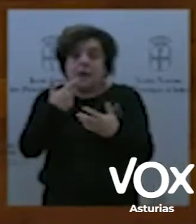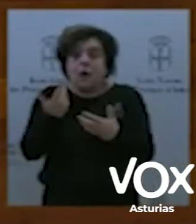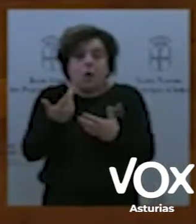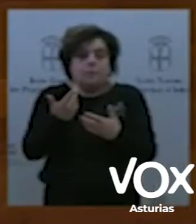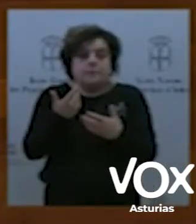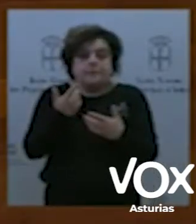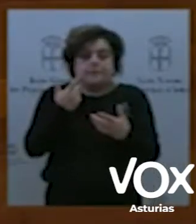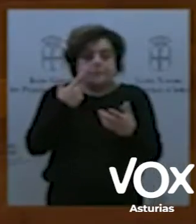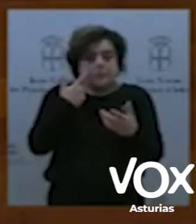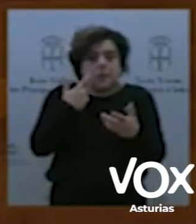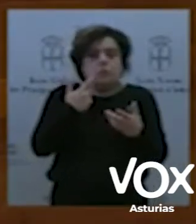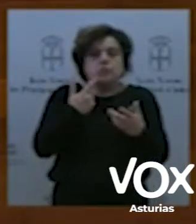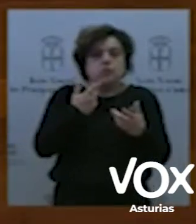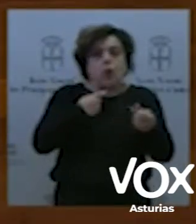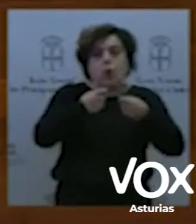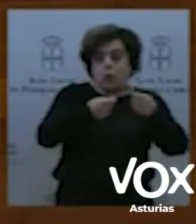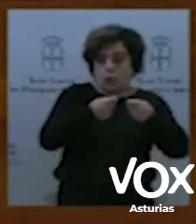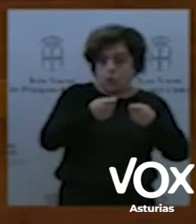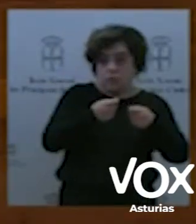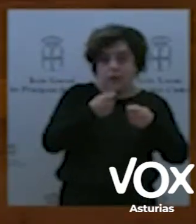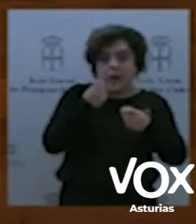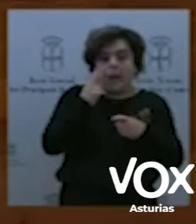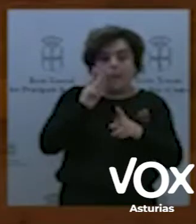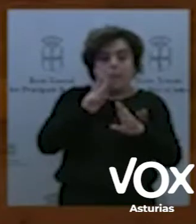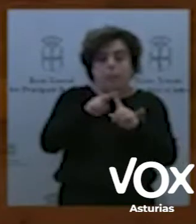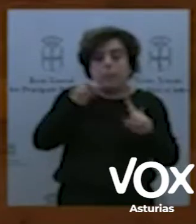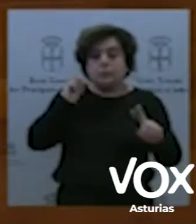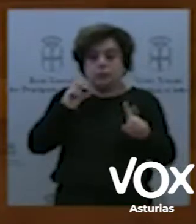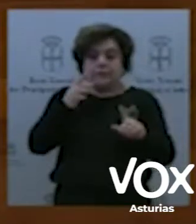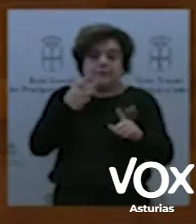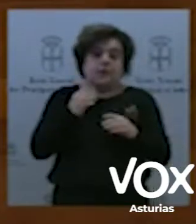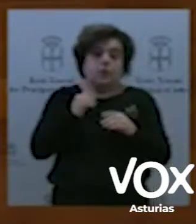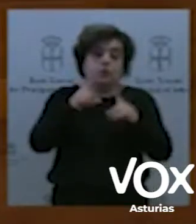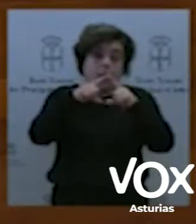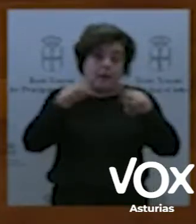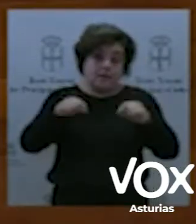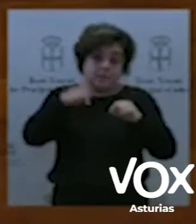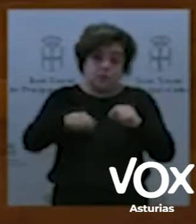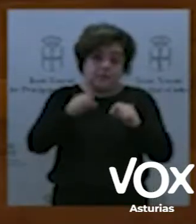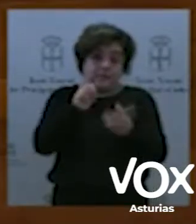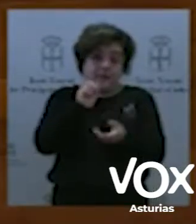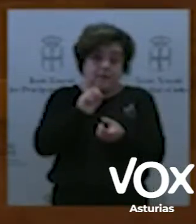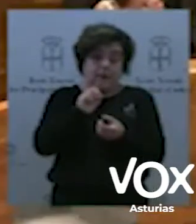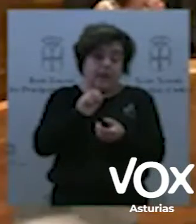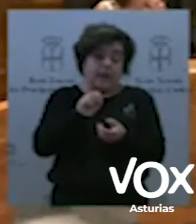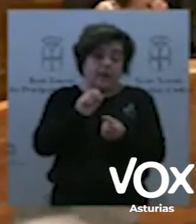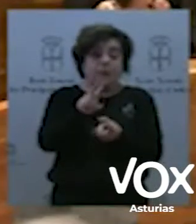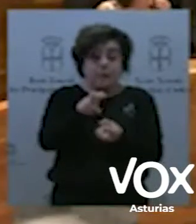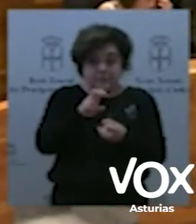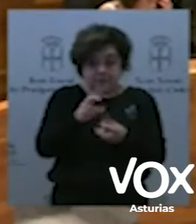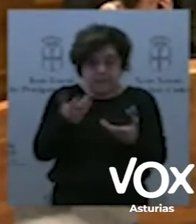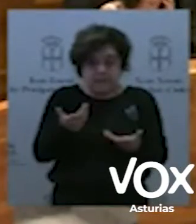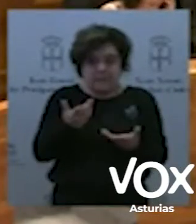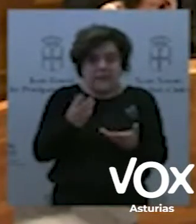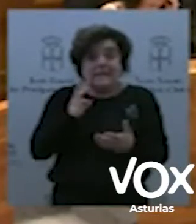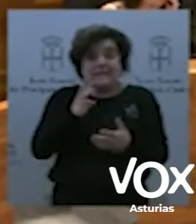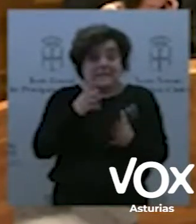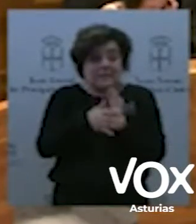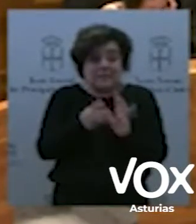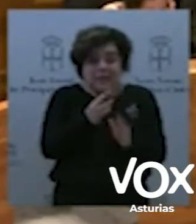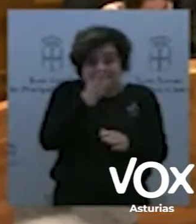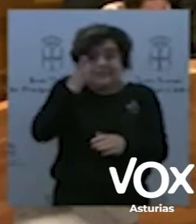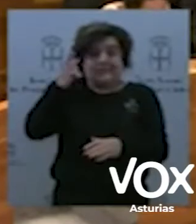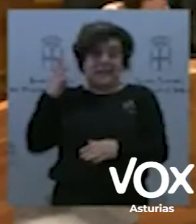región. Hace, señorías, 3 años de eso y no solo no ha hecho absolutamente nada, sino que ahora vuelve a incluir